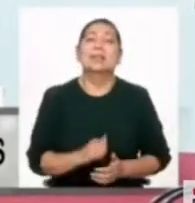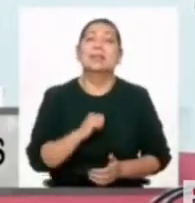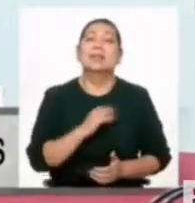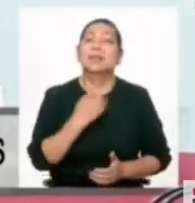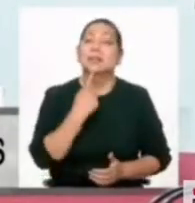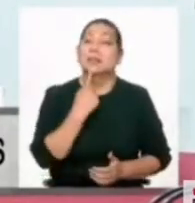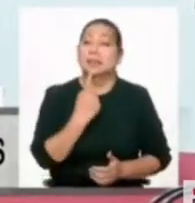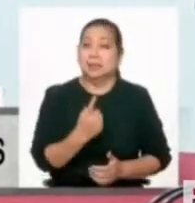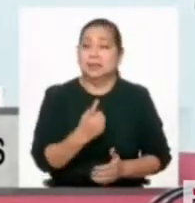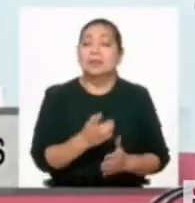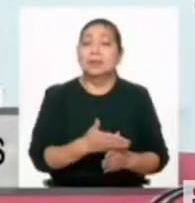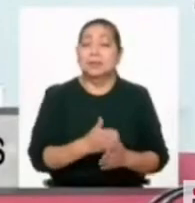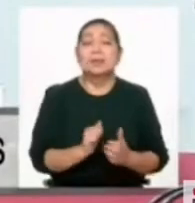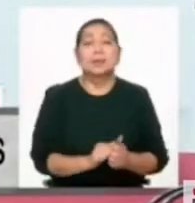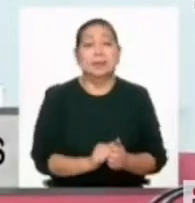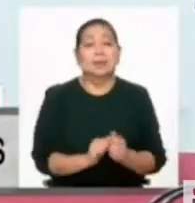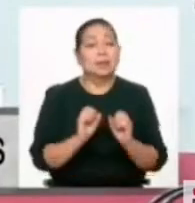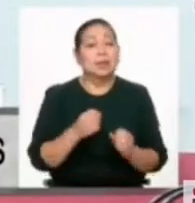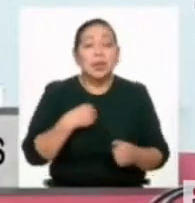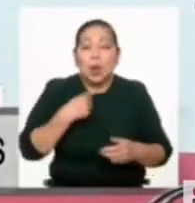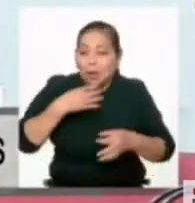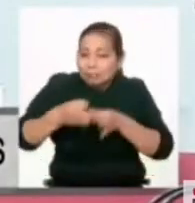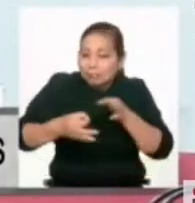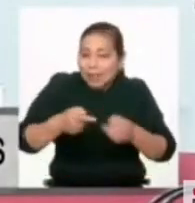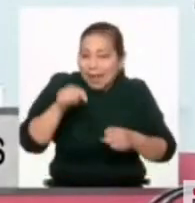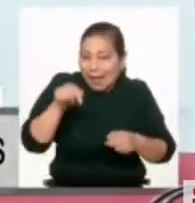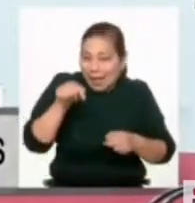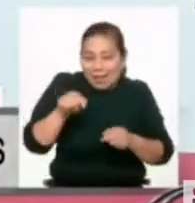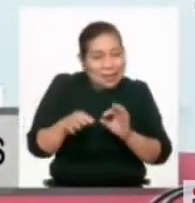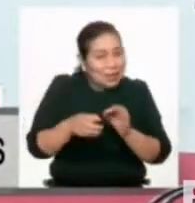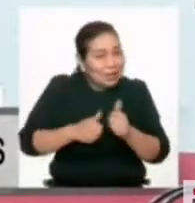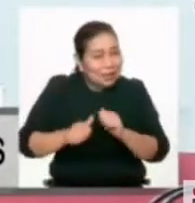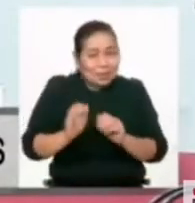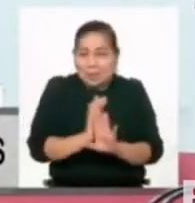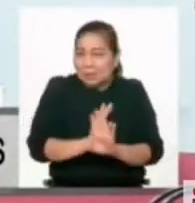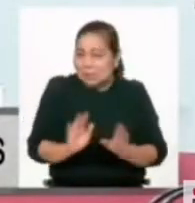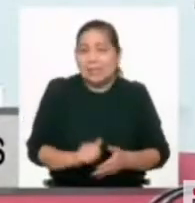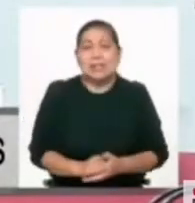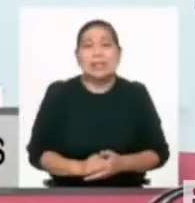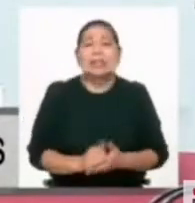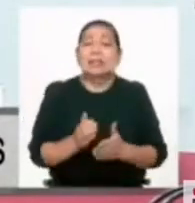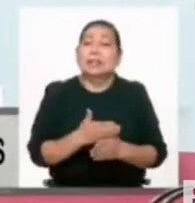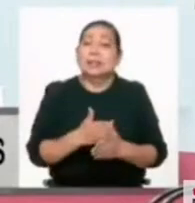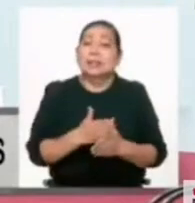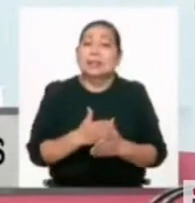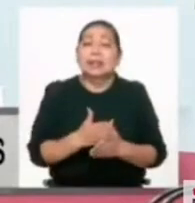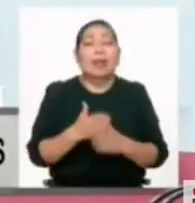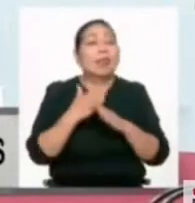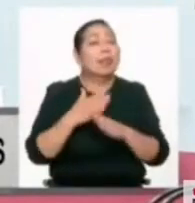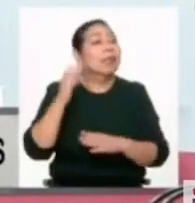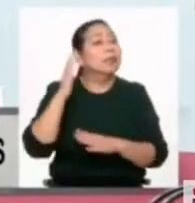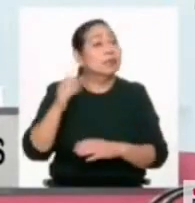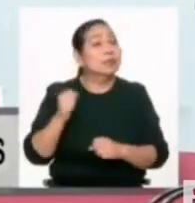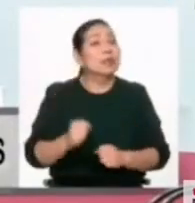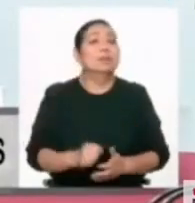Yo lo que he participado es lo que le he explicado. En esa actividad he participado. He participado en la defensa,